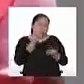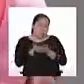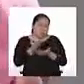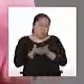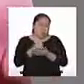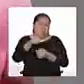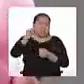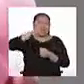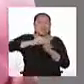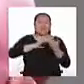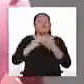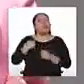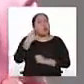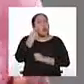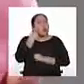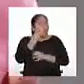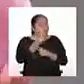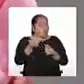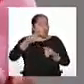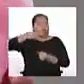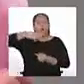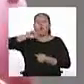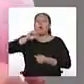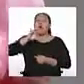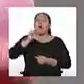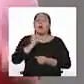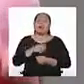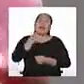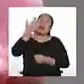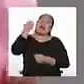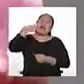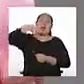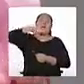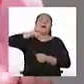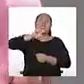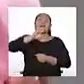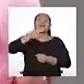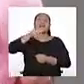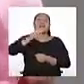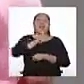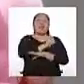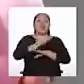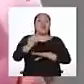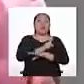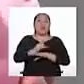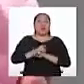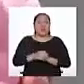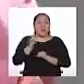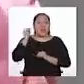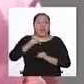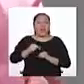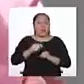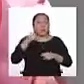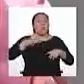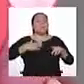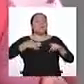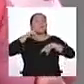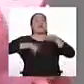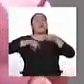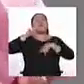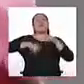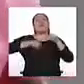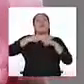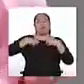Yo conozco varias huacas en la región. Ahí por Pachacamac, el Lurín, donde mis primos de carne y hueso son el centro de